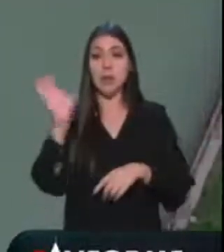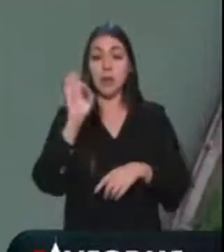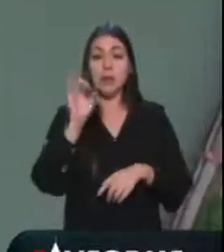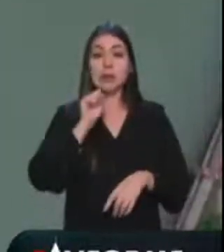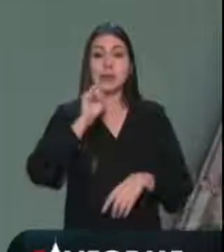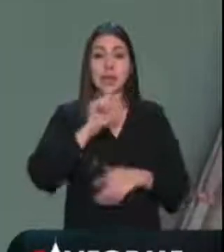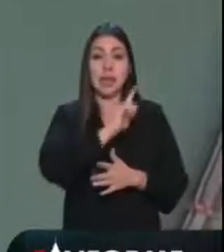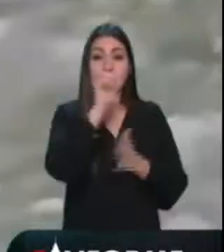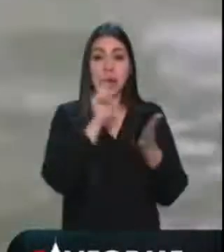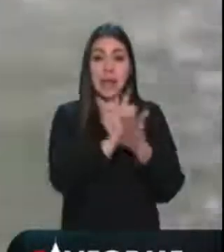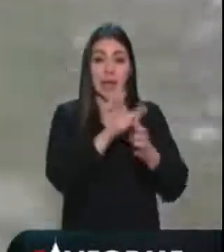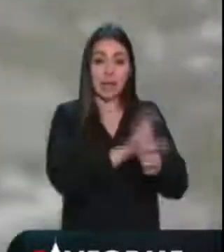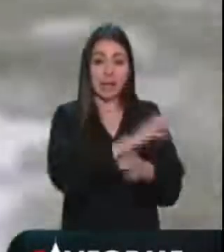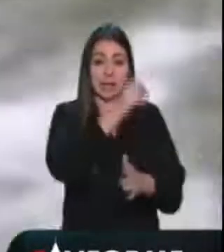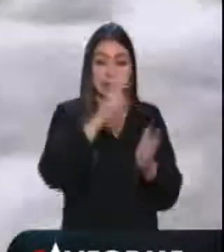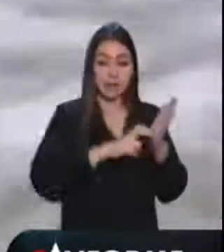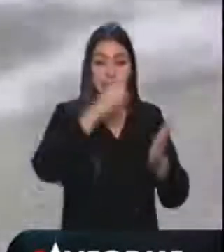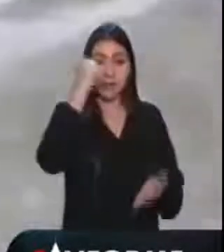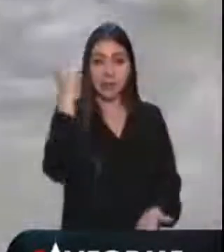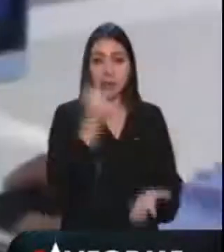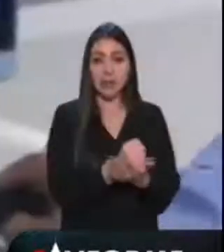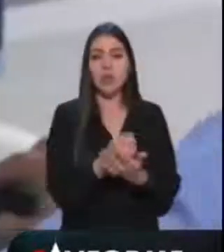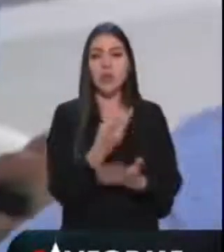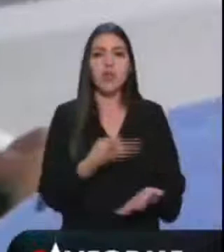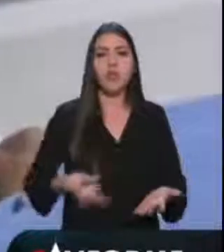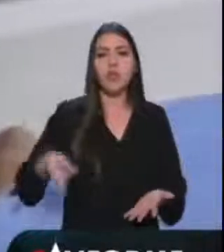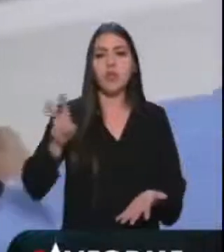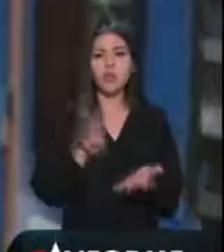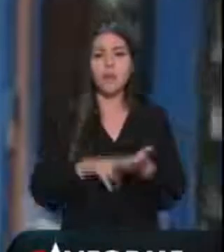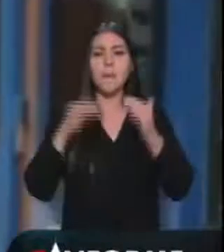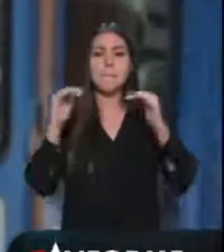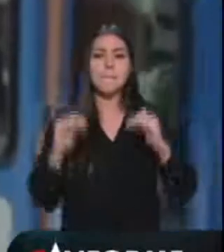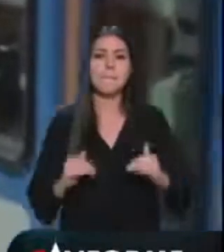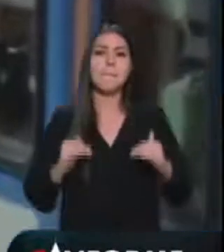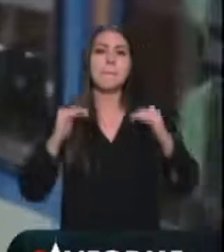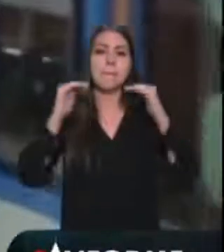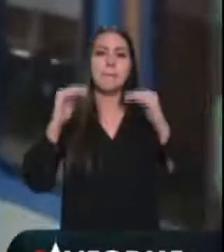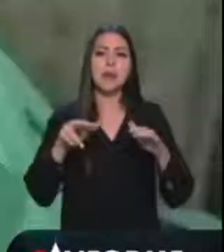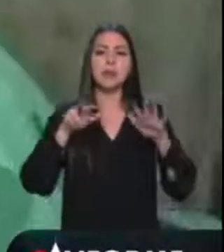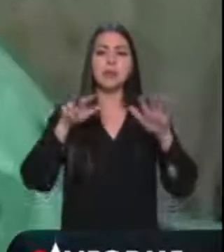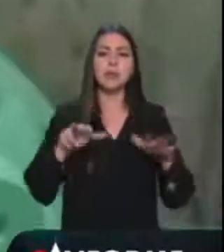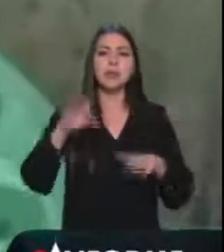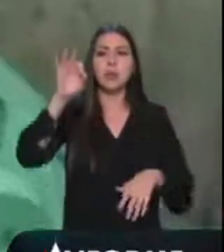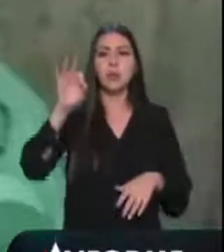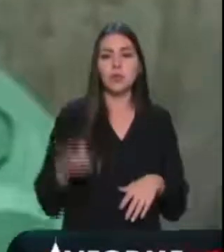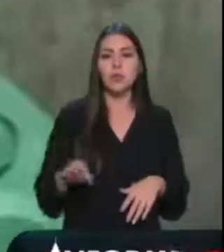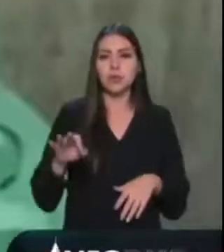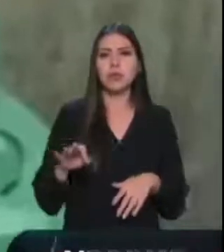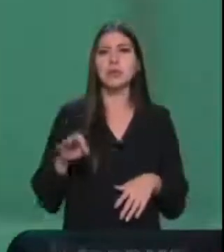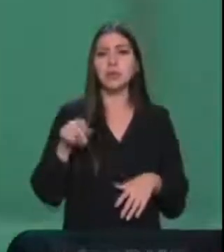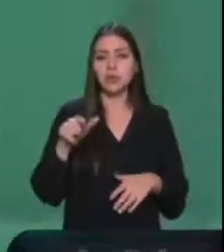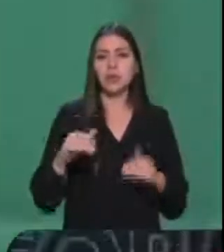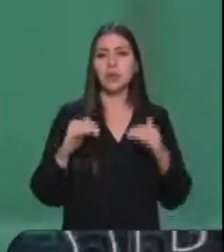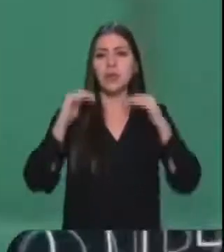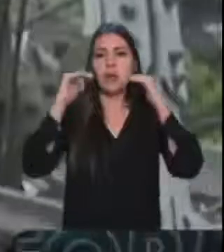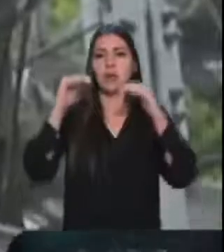decir, producirían 18% al quedar resuelto el tema del despacho, que hoy beneficia a las empresas